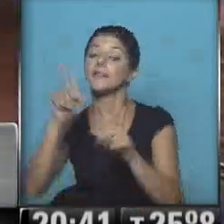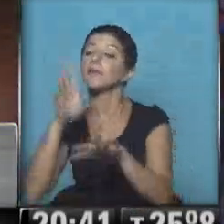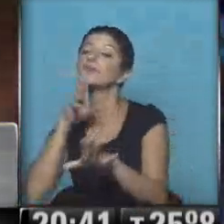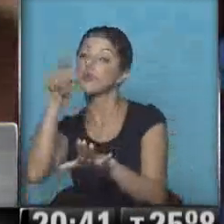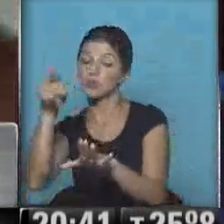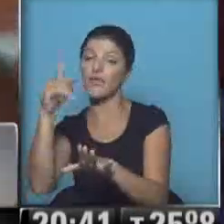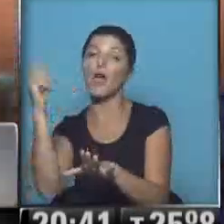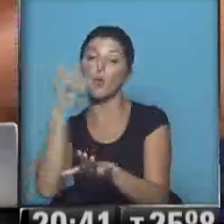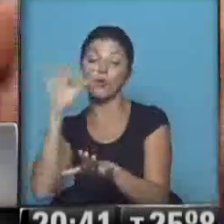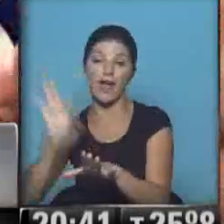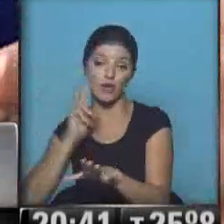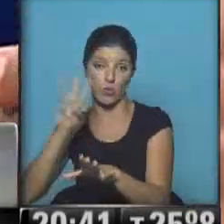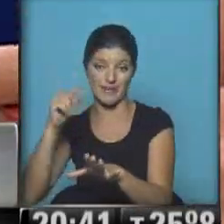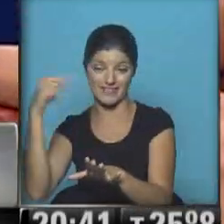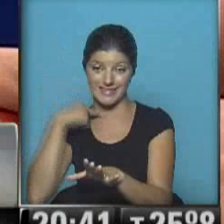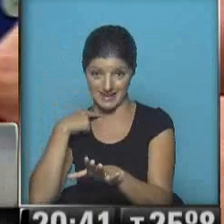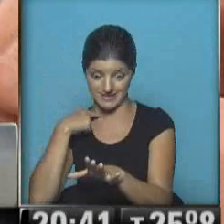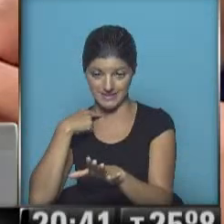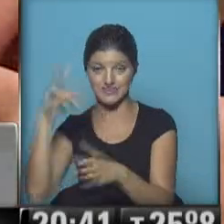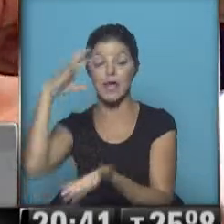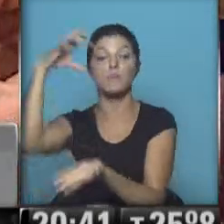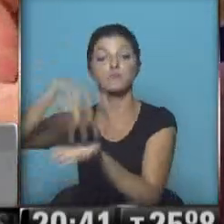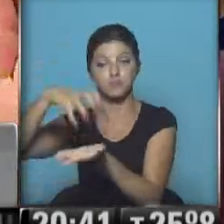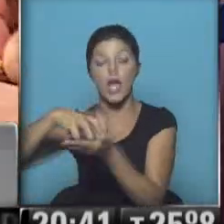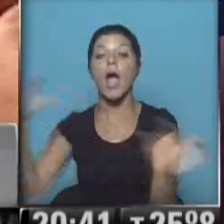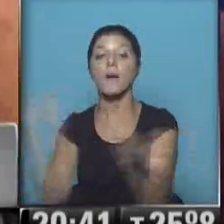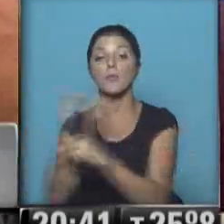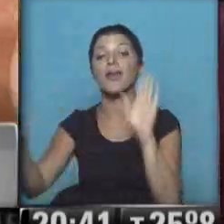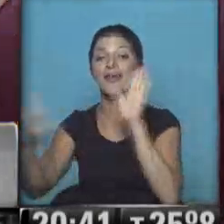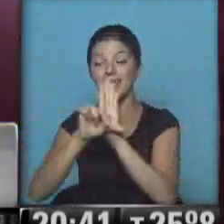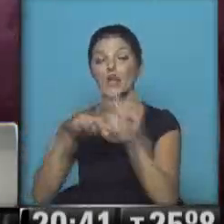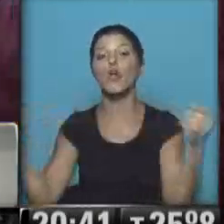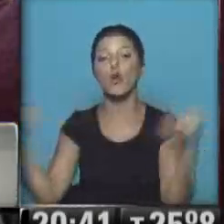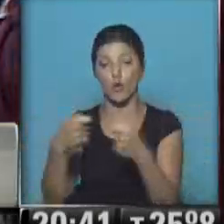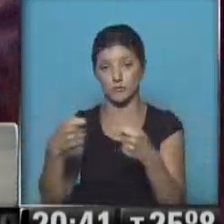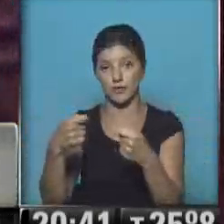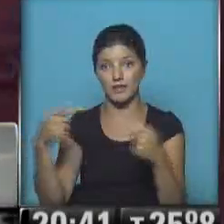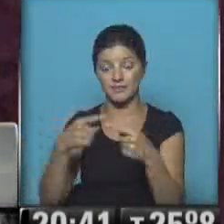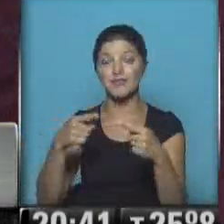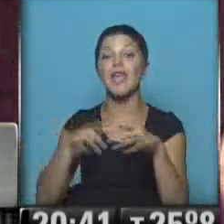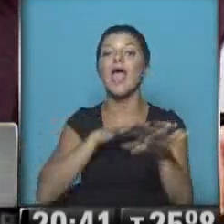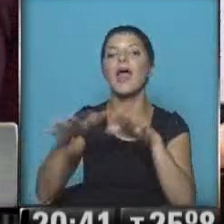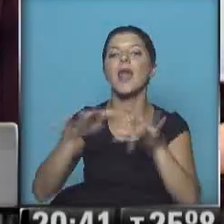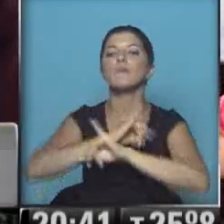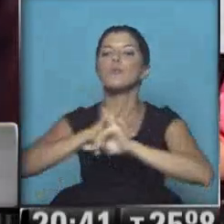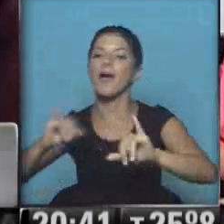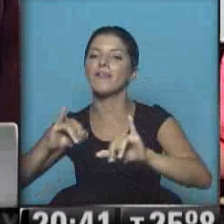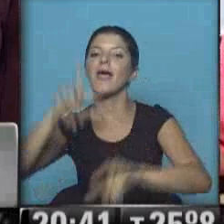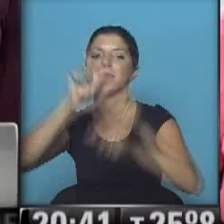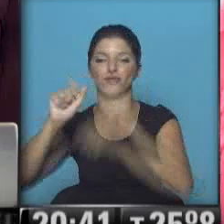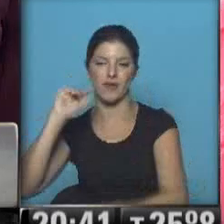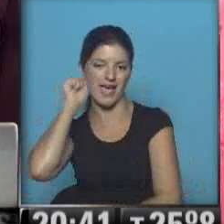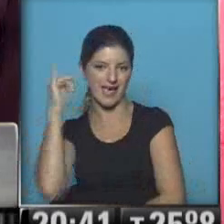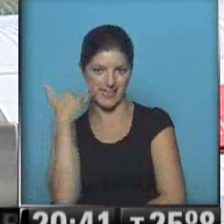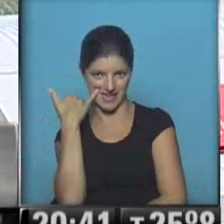junio del 2013 el Parlamento Federal aprobó la denominada Ley contra la Propaganda de las Relaciones No Tradicionales, uno de cuyos